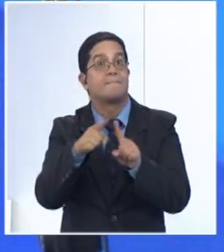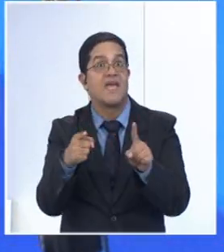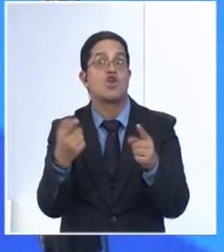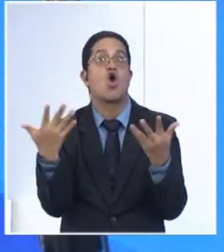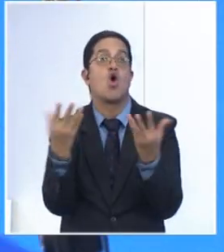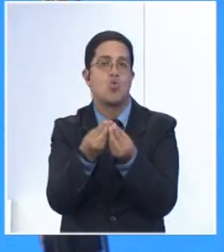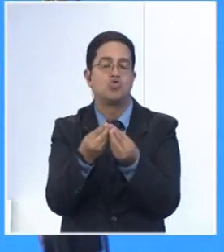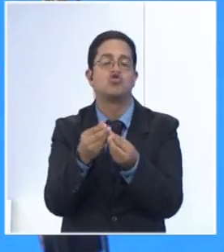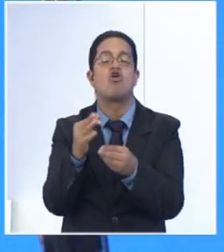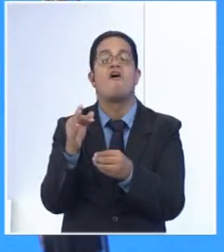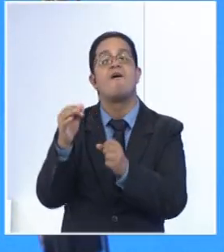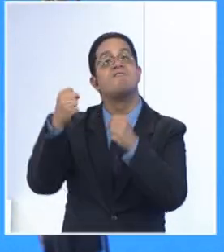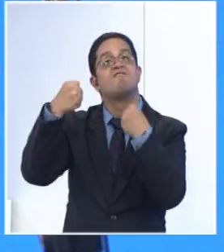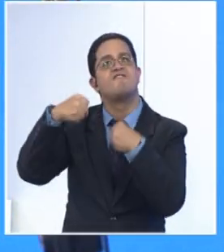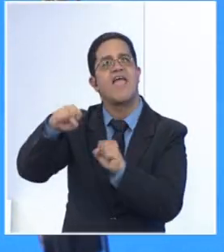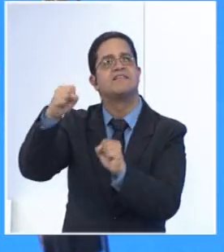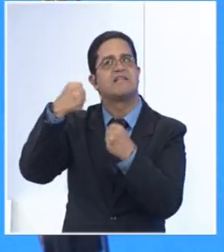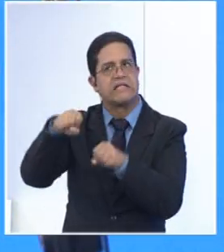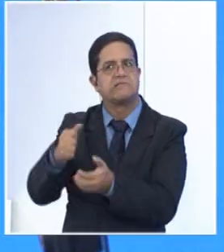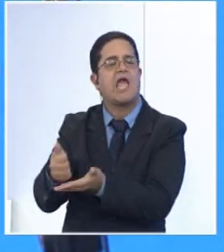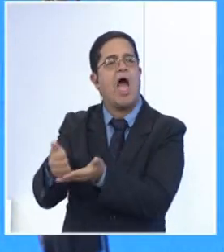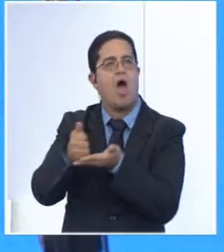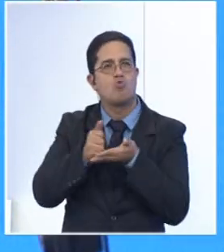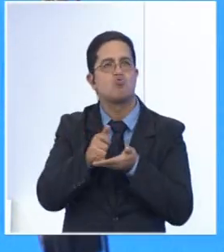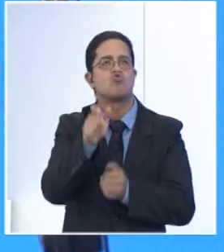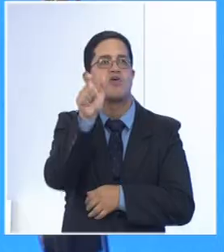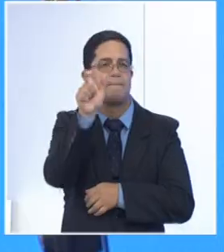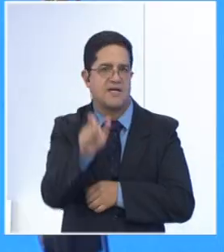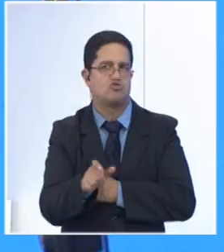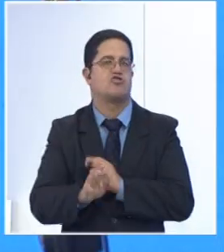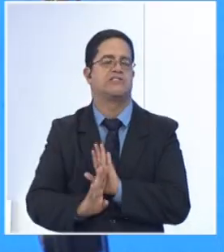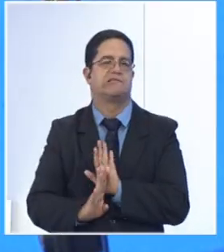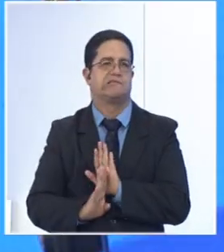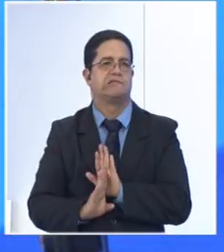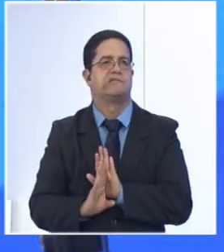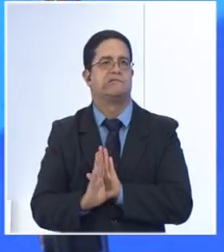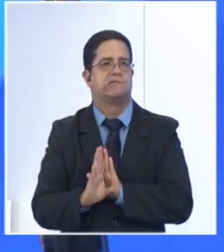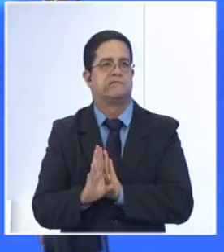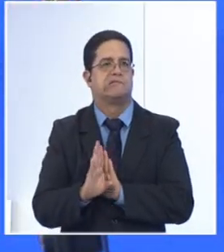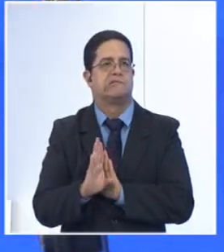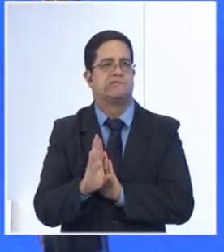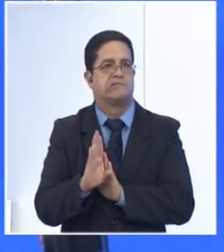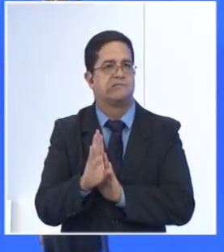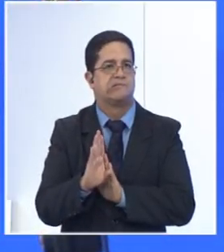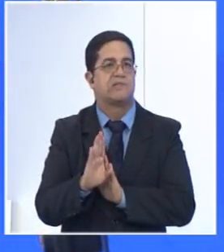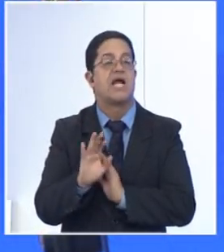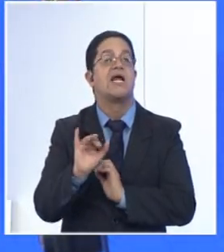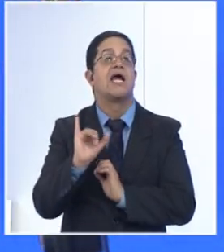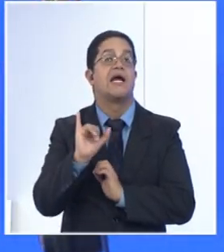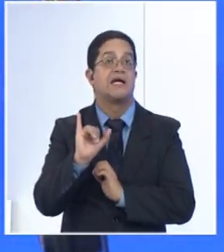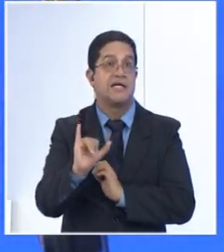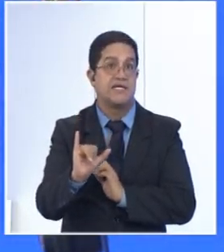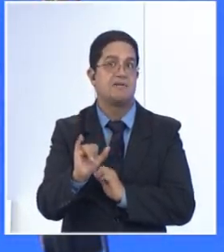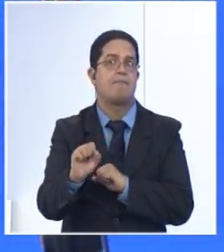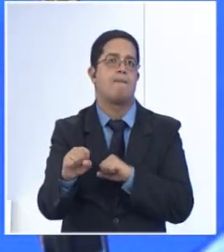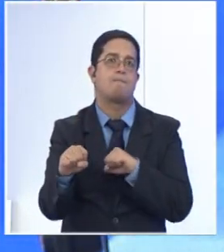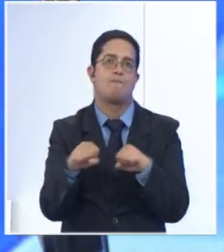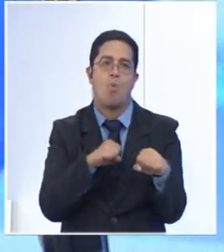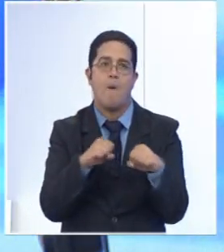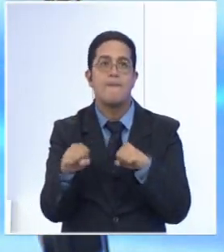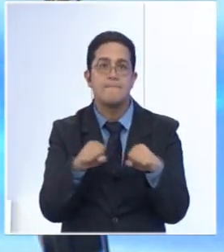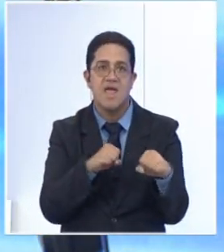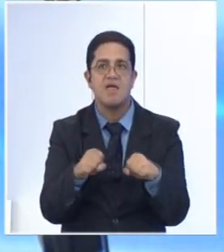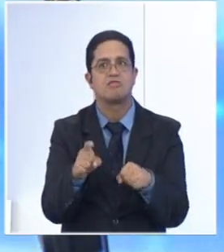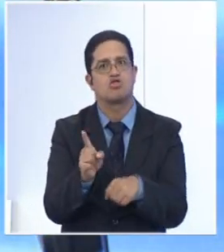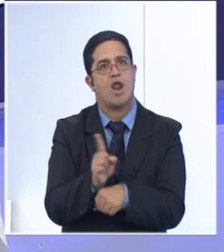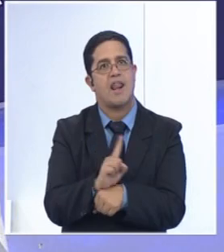fisiatría dirigida va a ayudar mucho a que ese paciente se vaya recuperando y dándome mejor movilidad a esa articulación mucho más